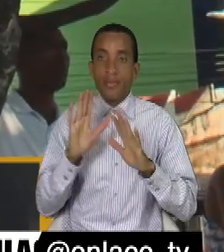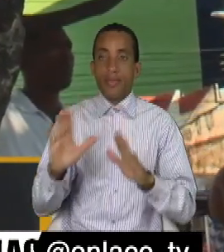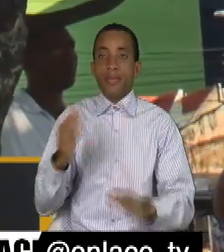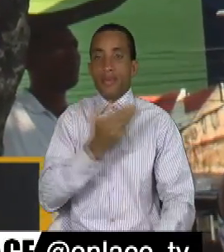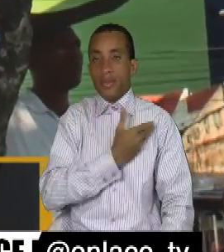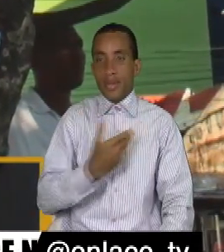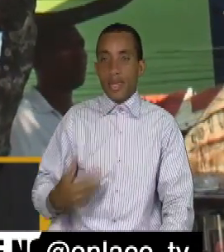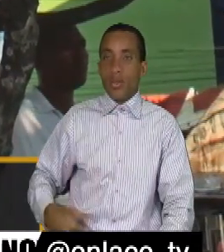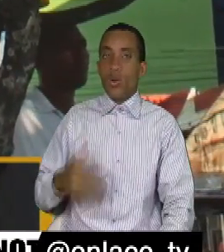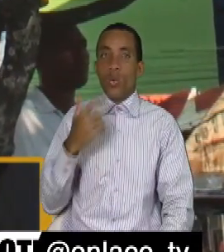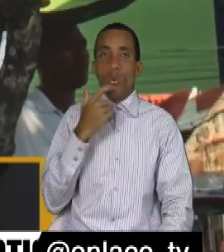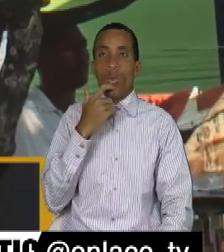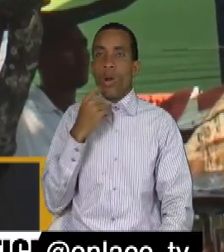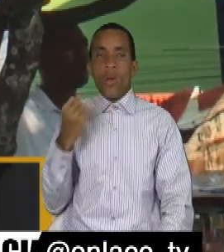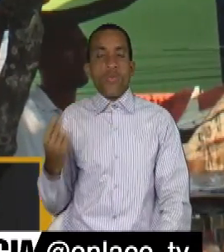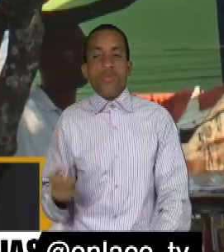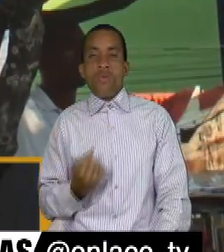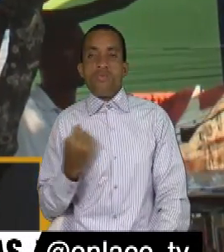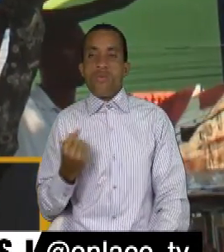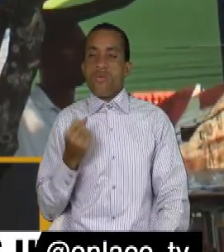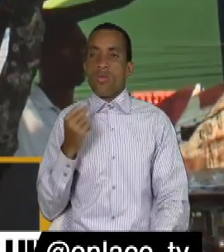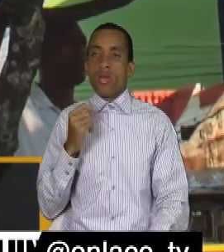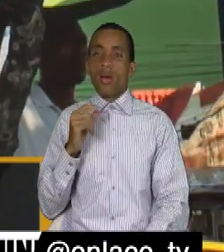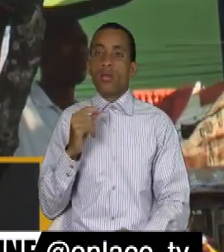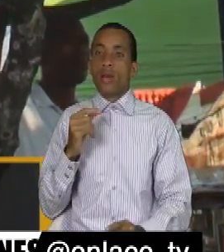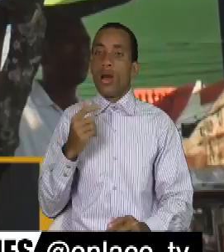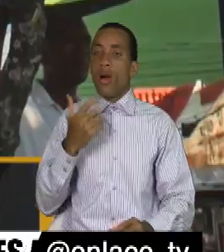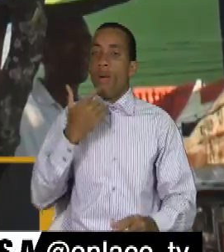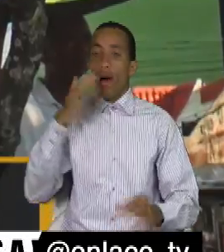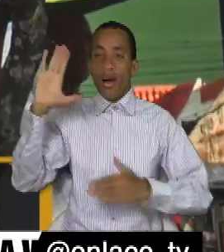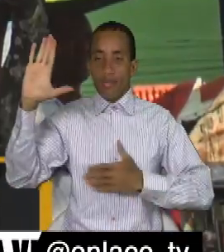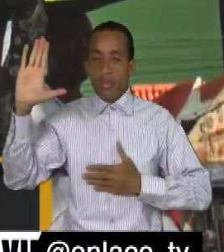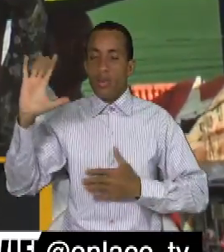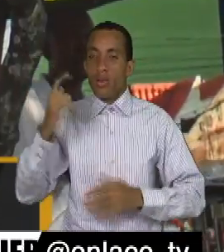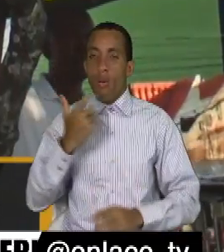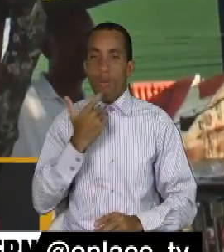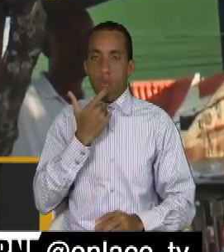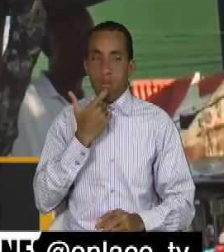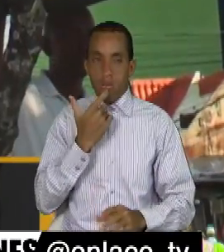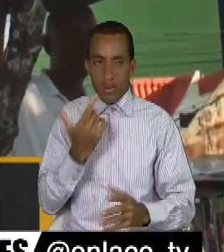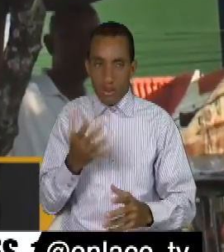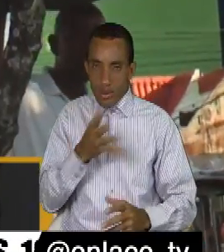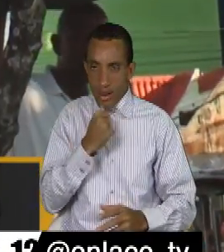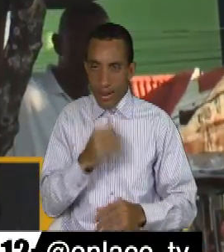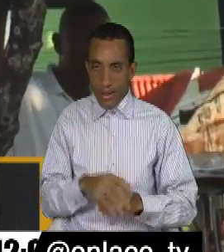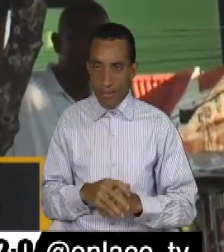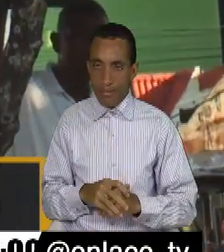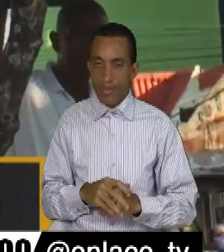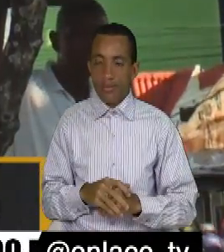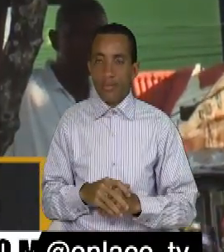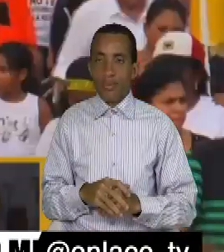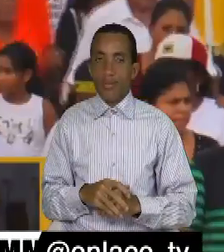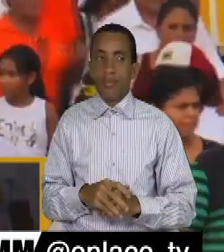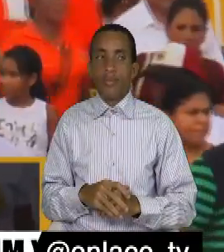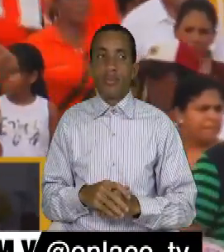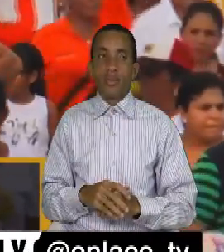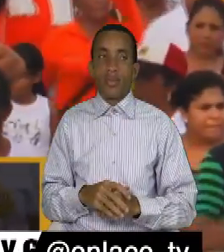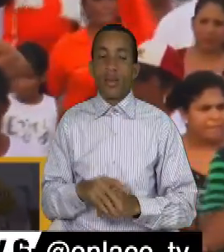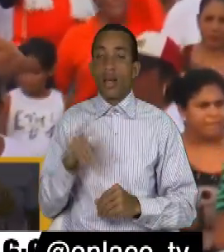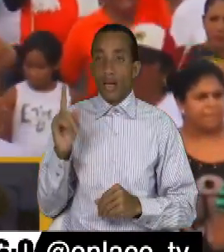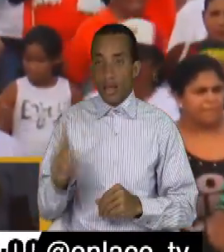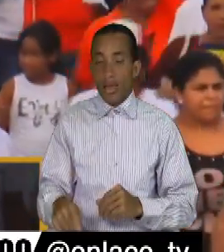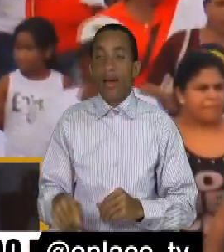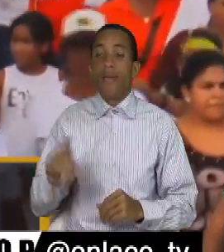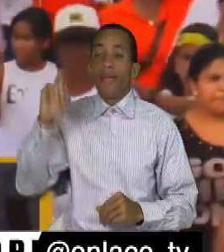burlado, sobre todo de los ciudadanos de Barranca Bermeja, que lo ha dado todo por nuestro país. Está en deuda con